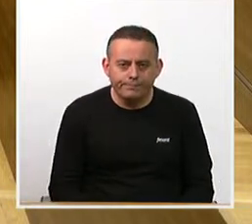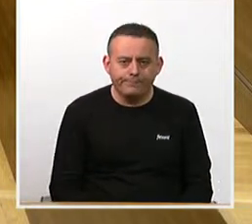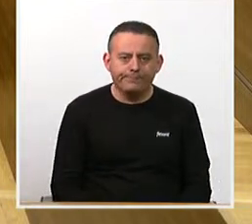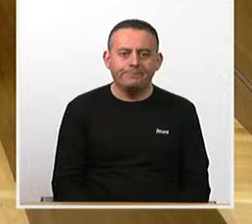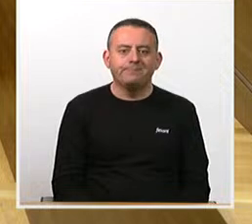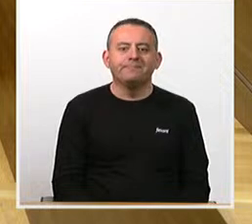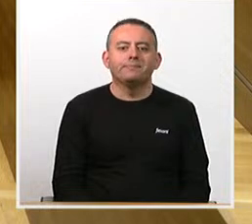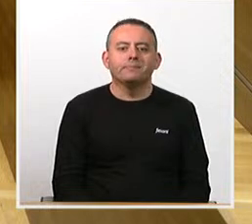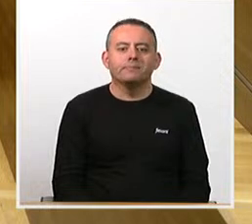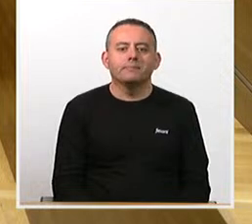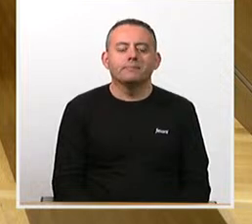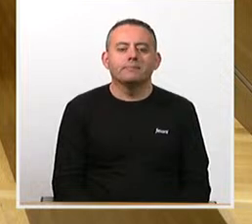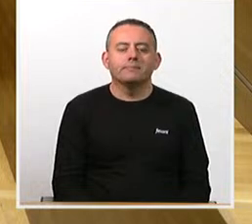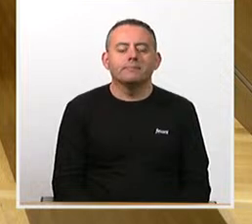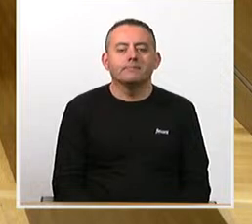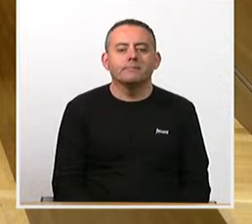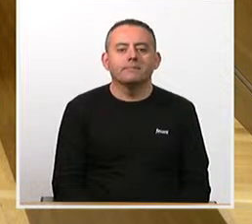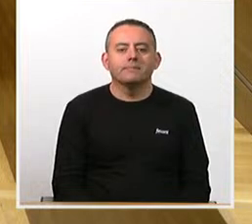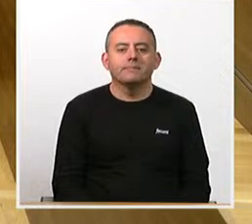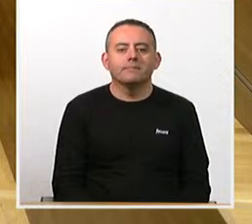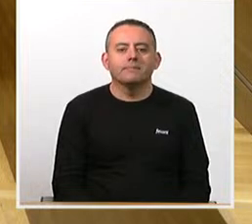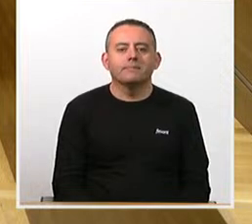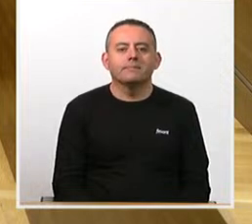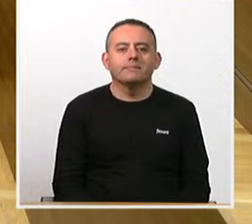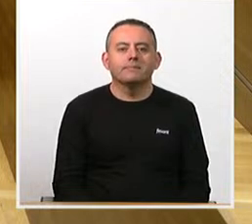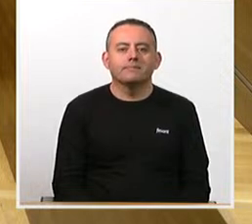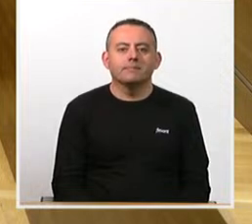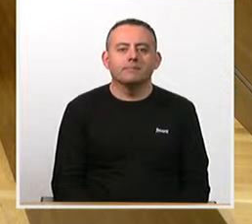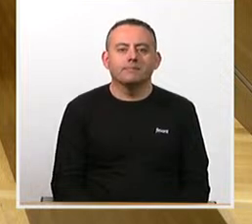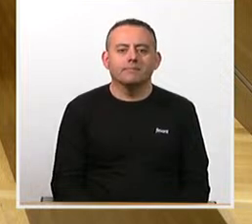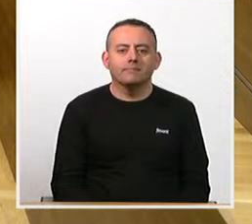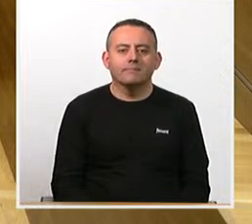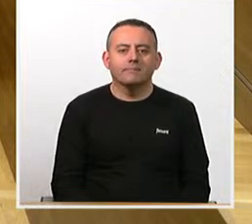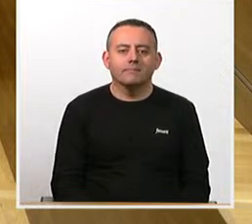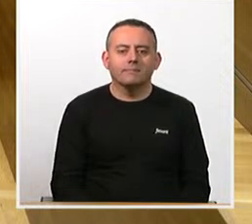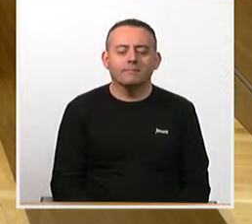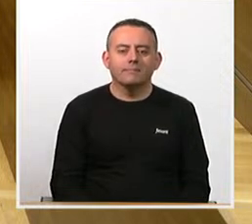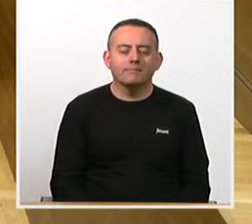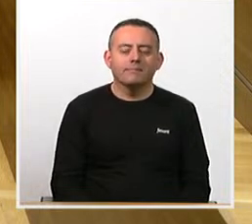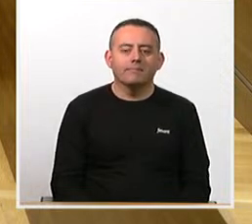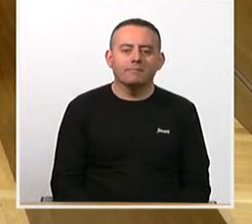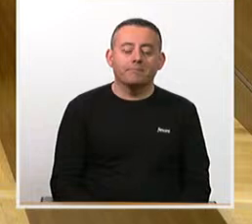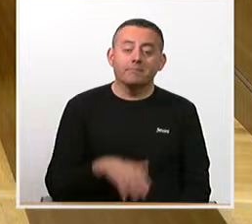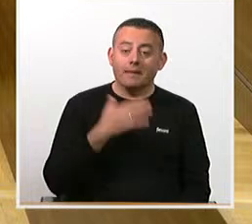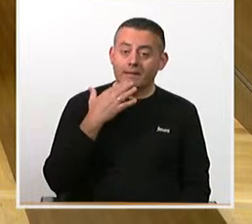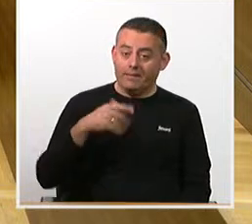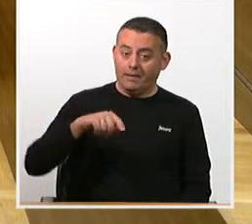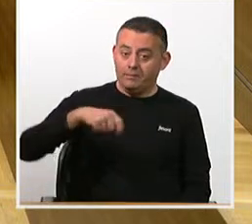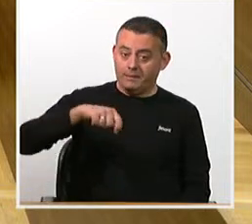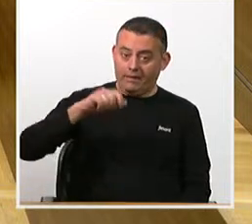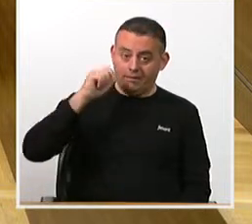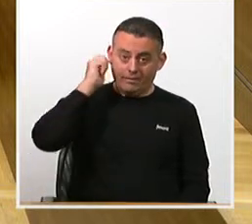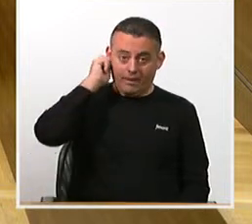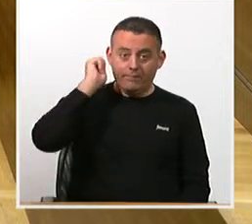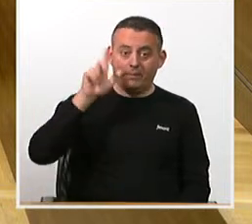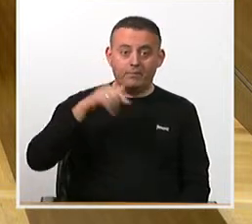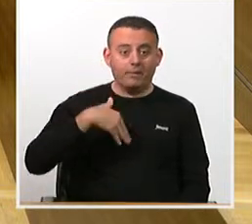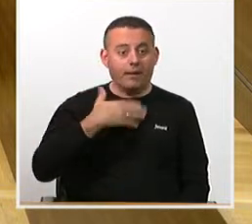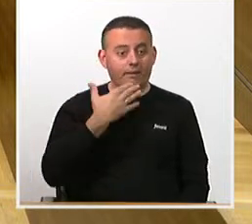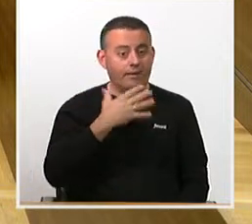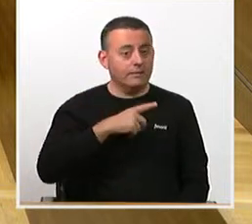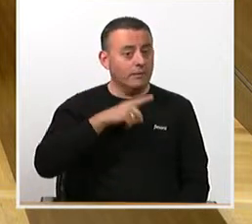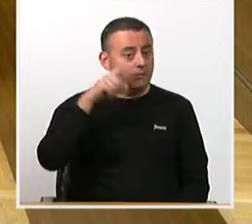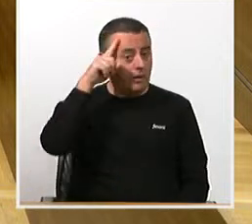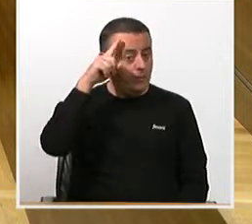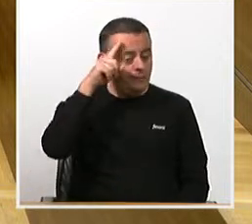presidente gracias gracias presidenta eh Gracias señor baldoví eh sí efectivamente